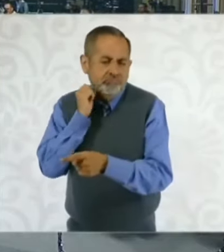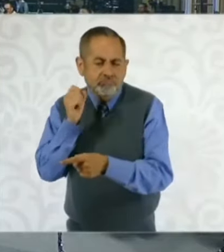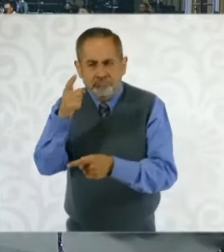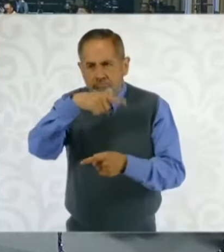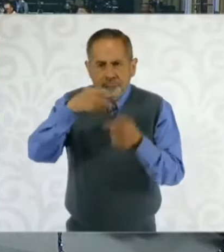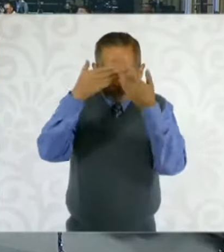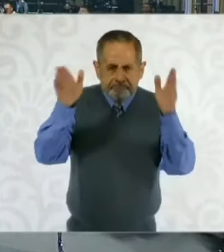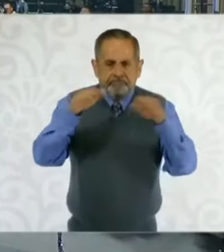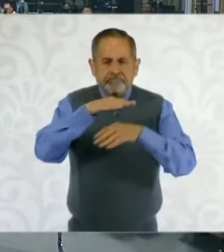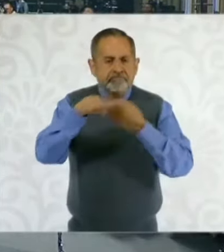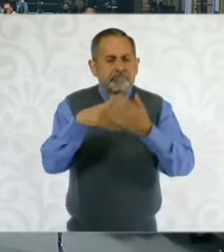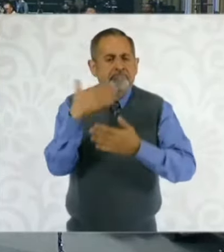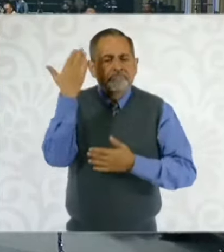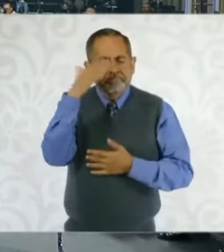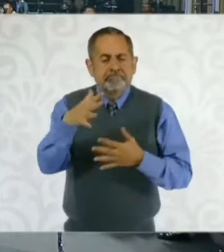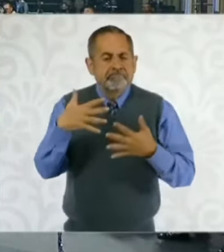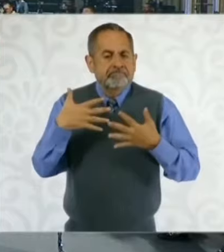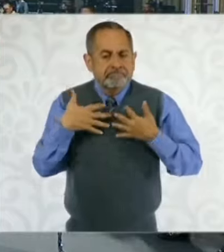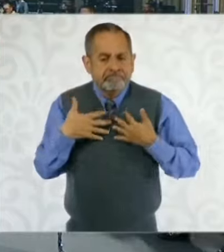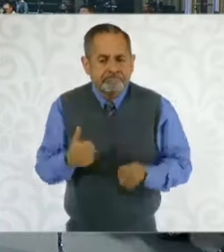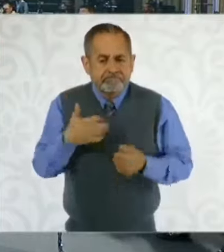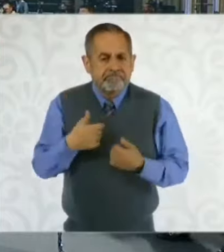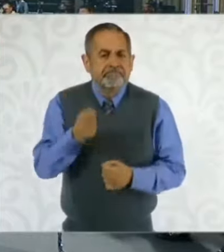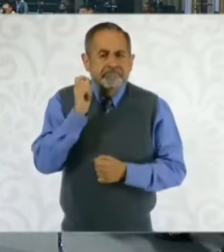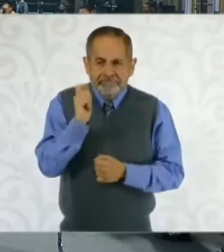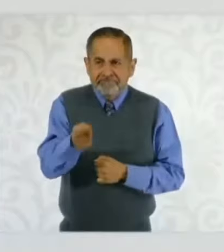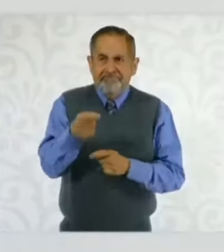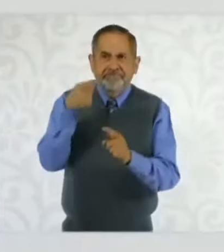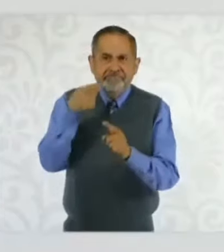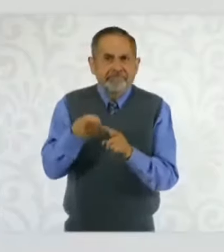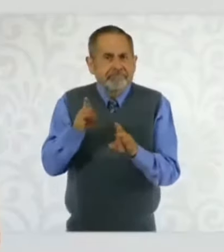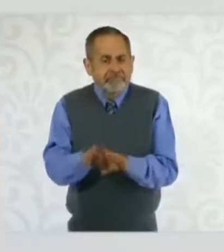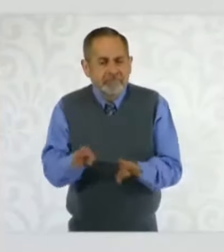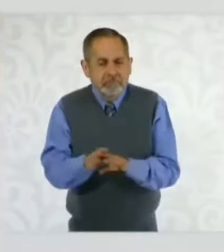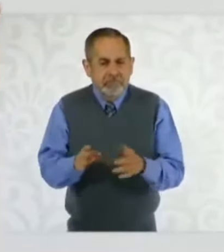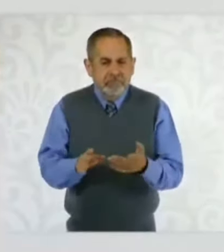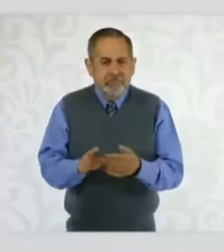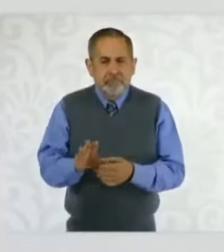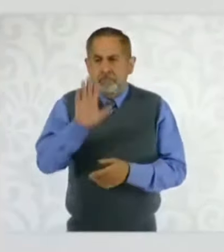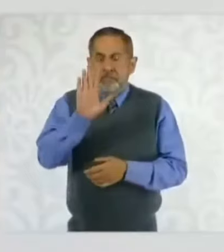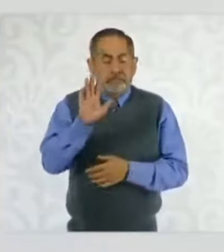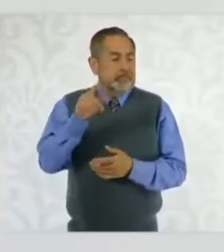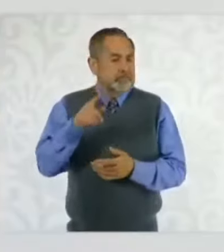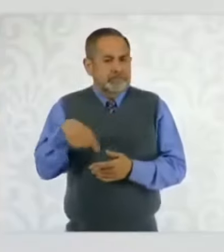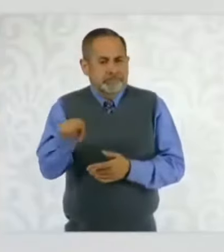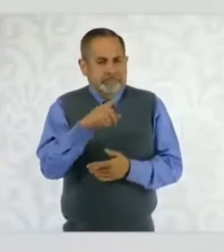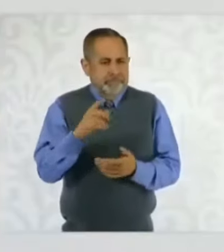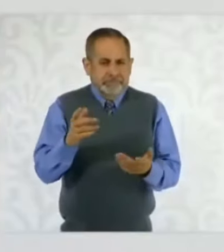todas y todos comprendan de qué se trata, porque parece que es algo